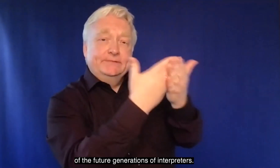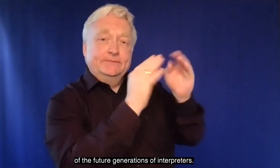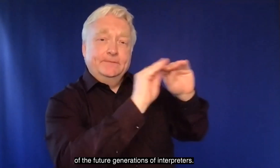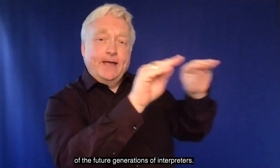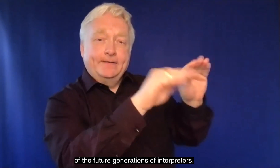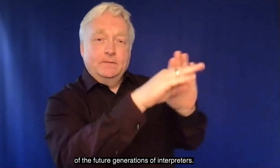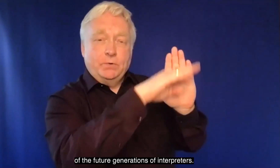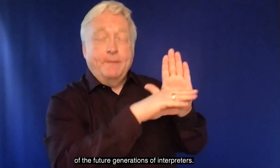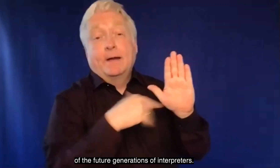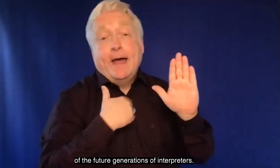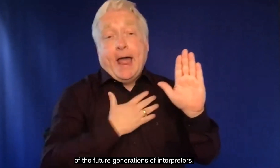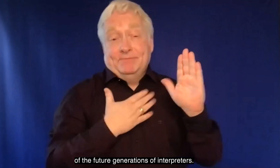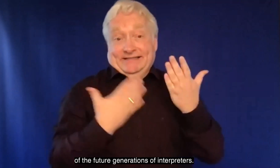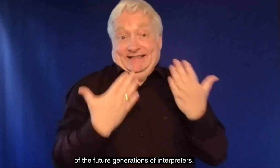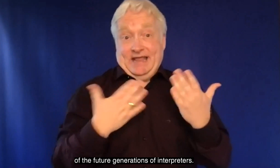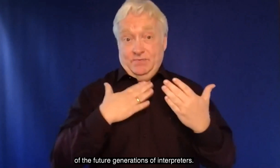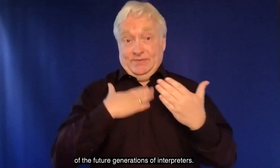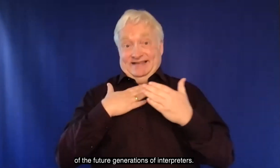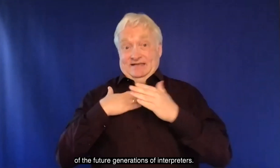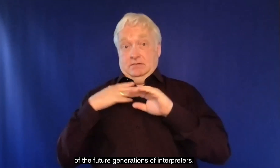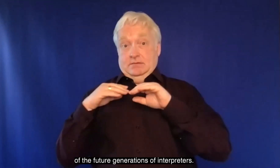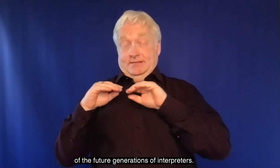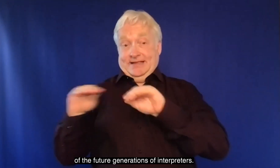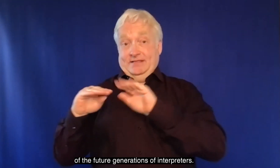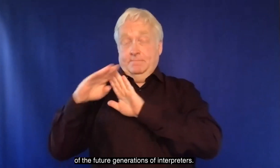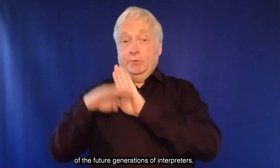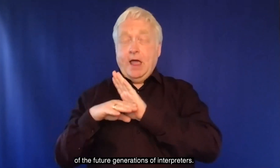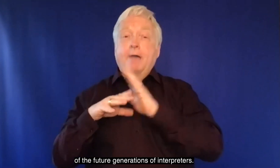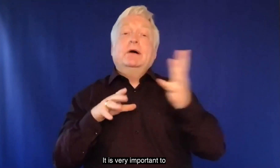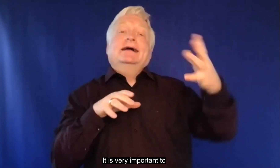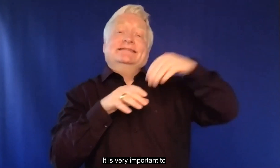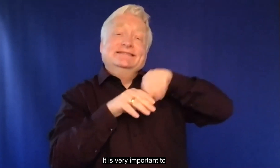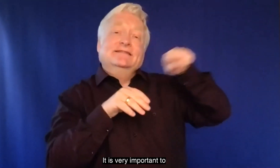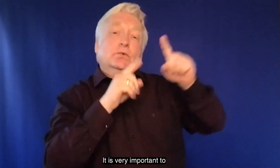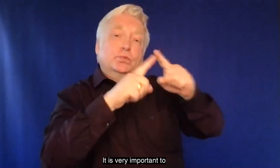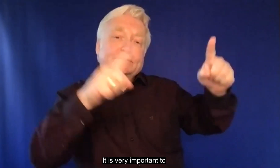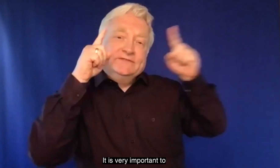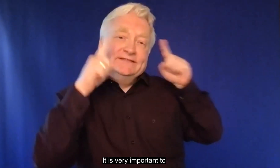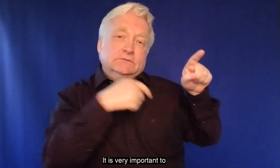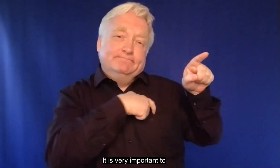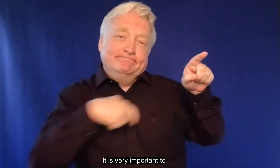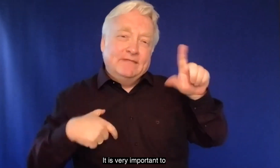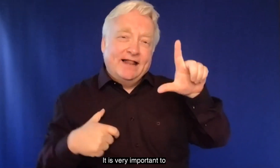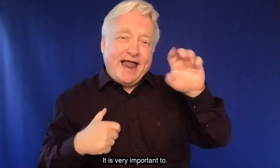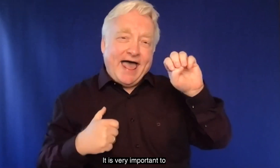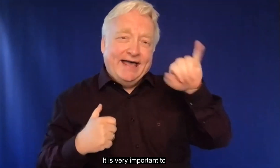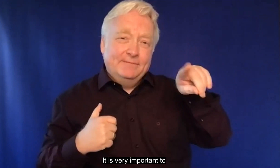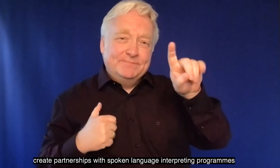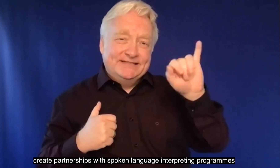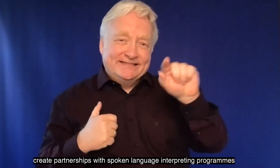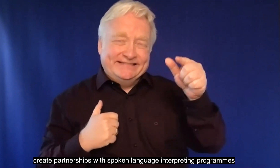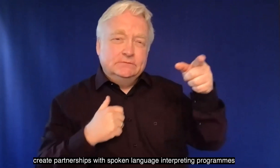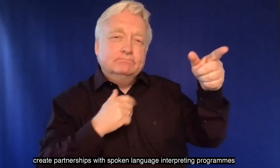Es muy importante también que tengamos alianzas con programas de formación de intérpretes de lenguas orales y que aprendamos un poco de la